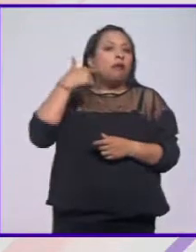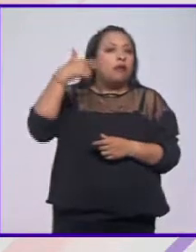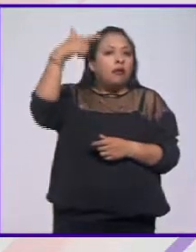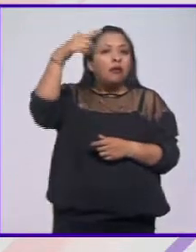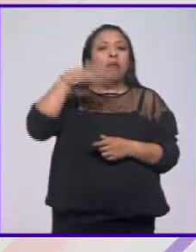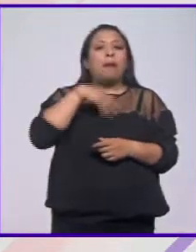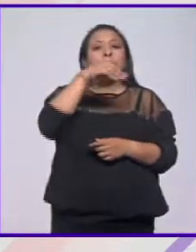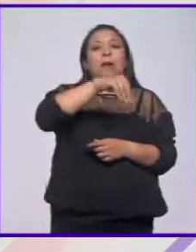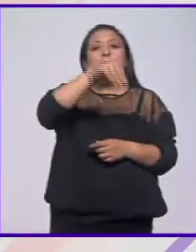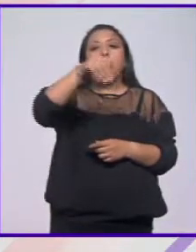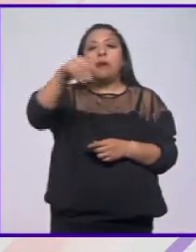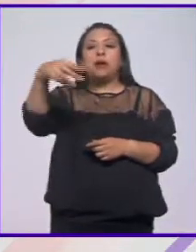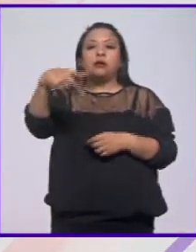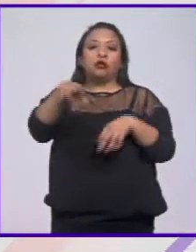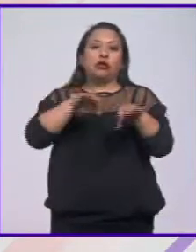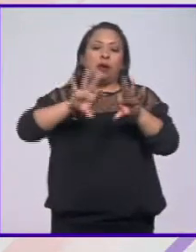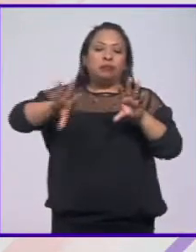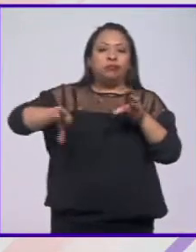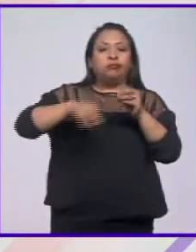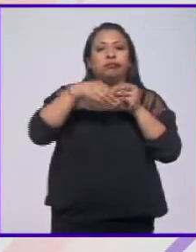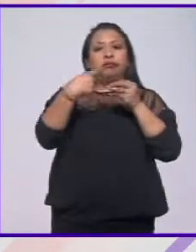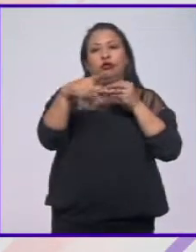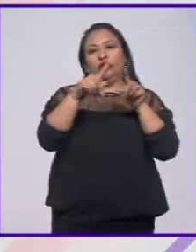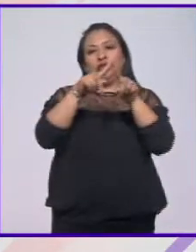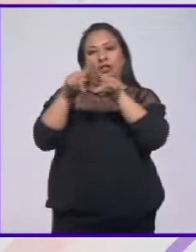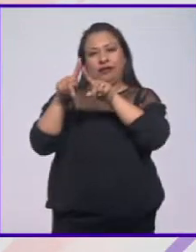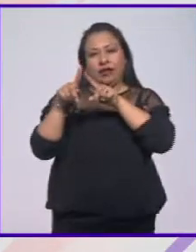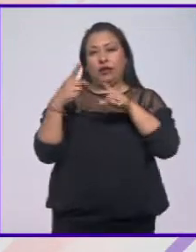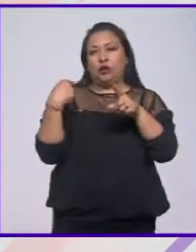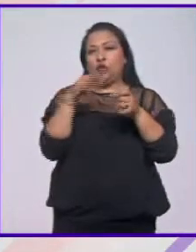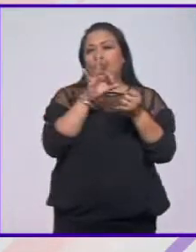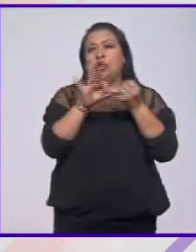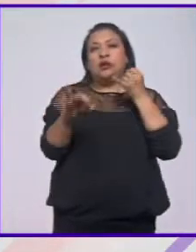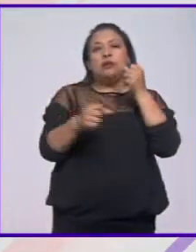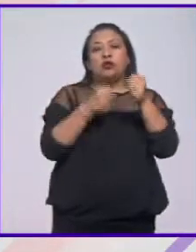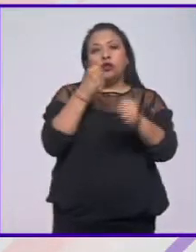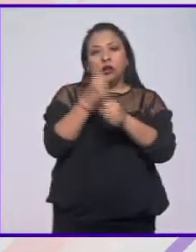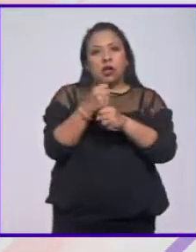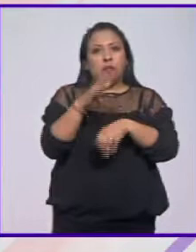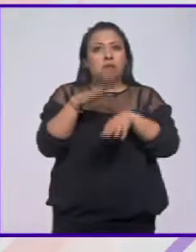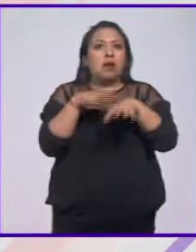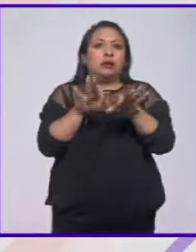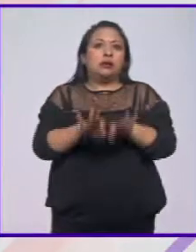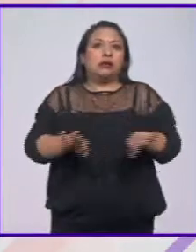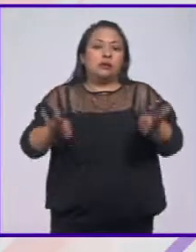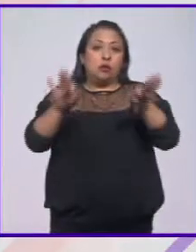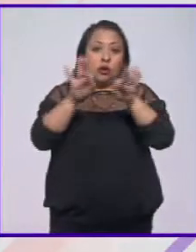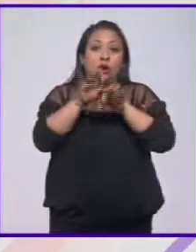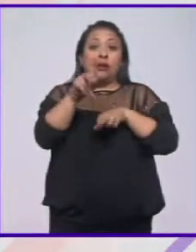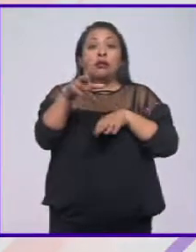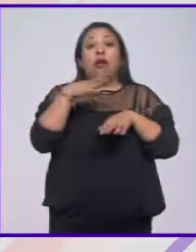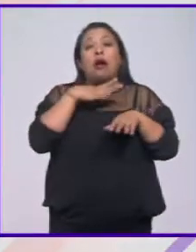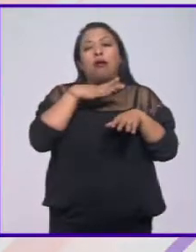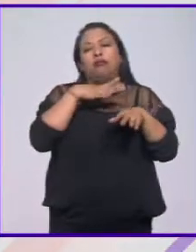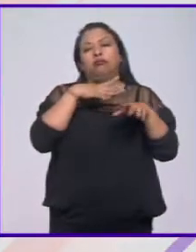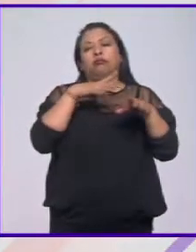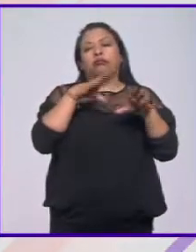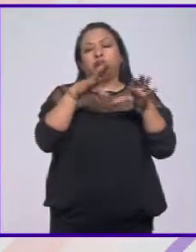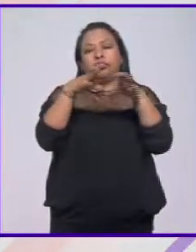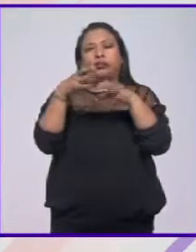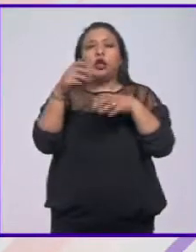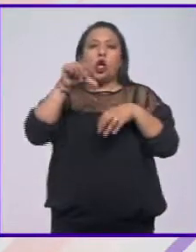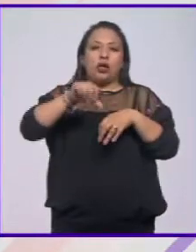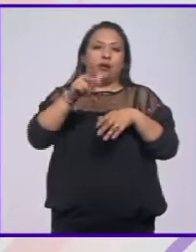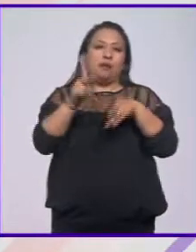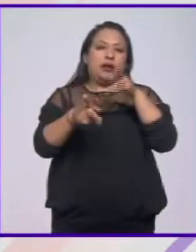esta itinerancia de su trabajo. Es una antología de su obra de los últimos años, lo más destacado, estas piezas. Vamos a platicar con ella